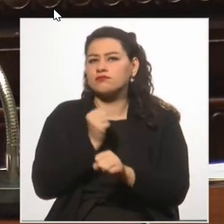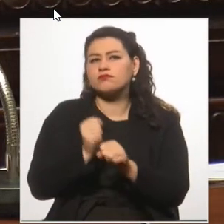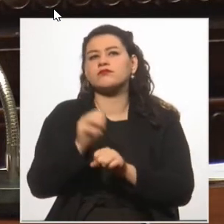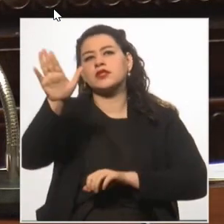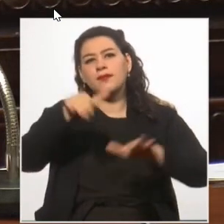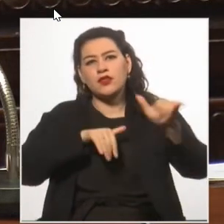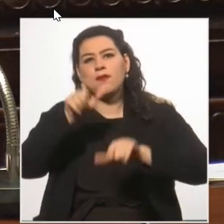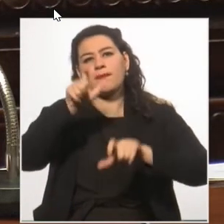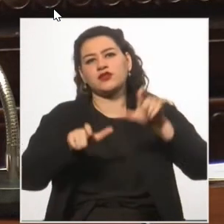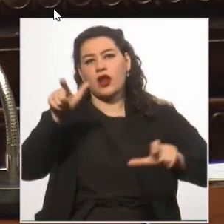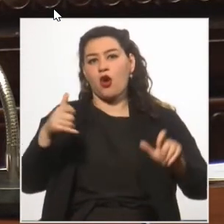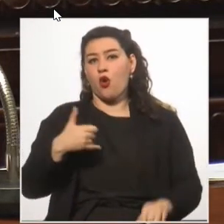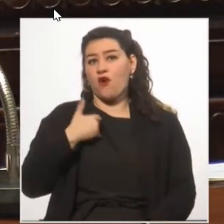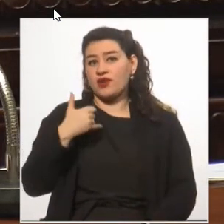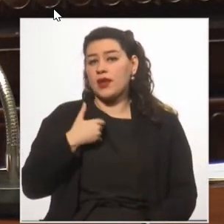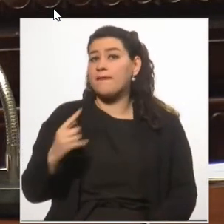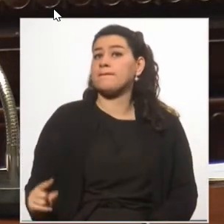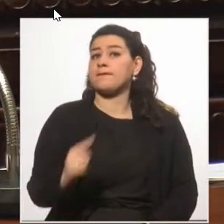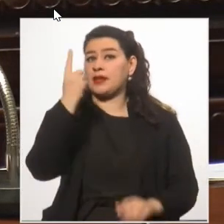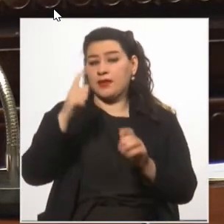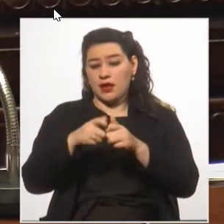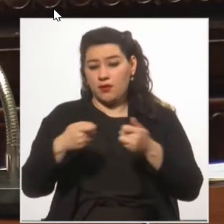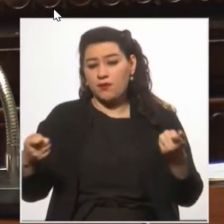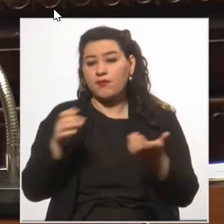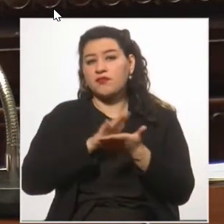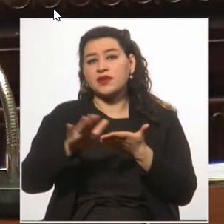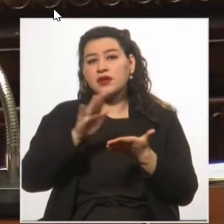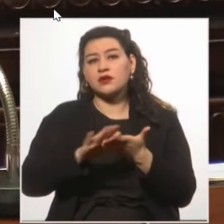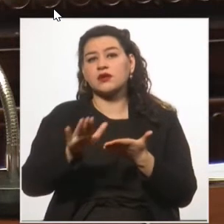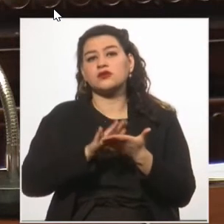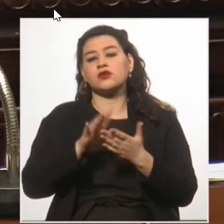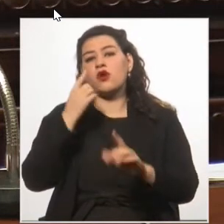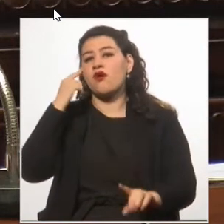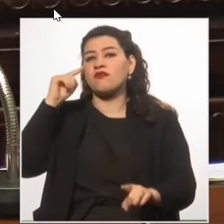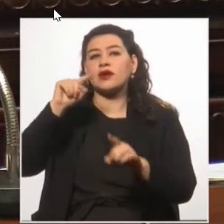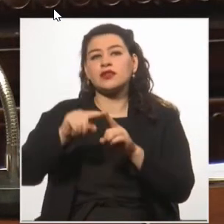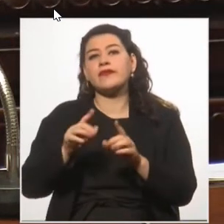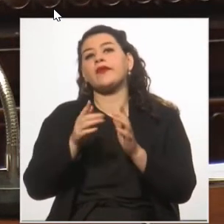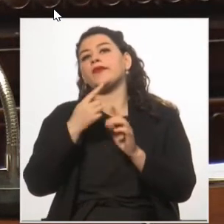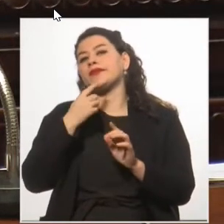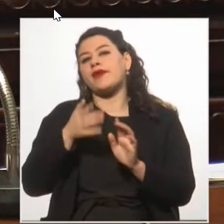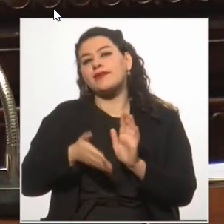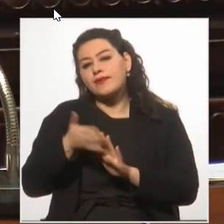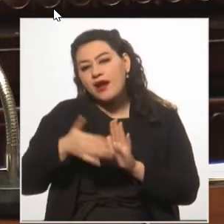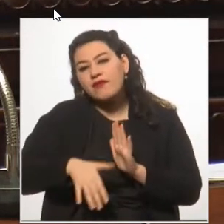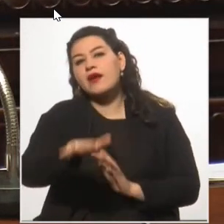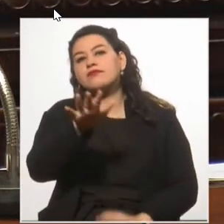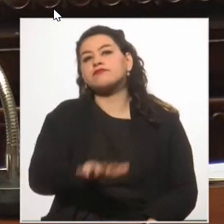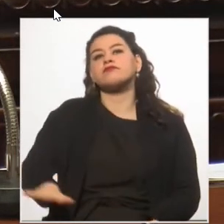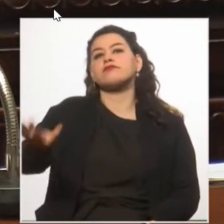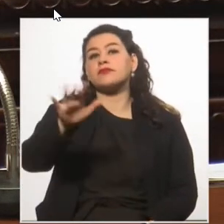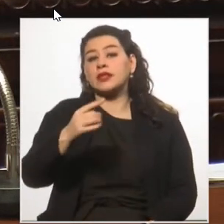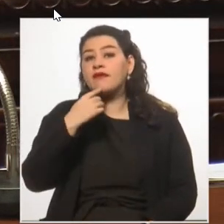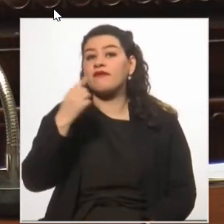juventud. Desde su primera publicación, que tituló con sentido premonitorio El que